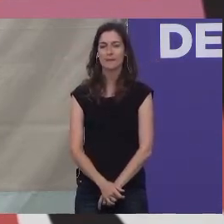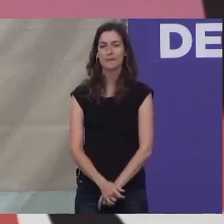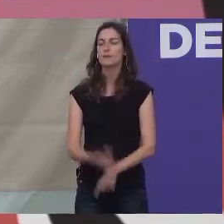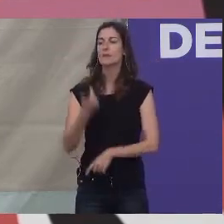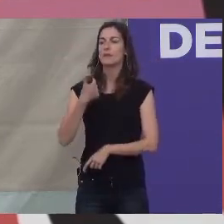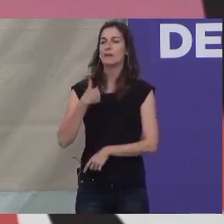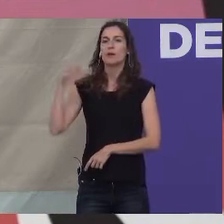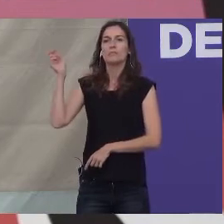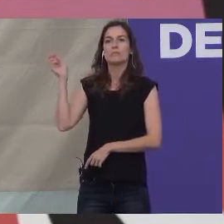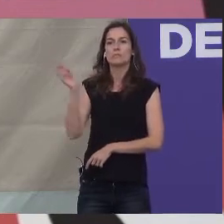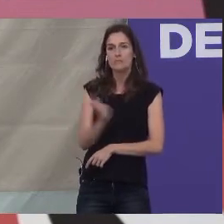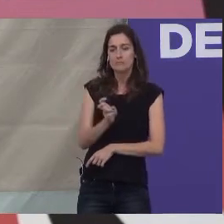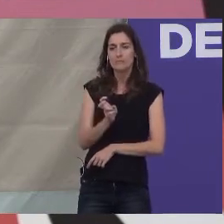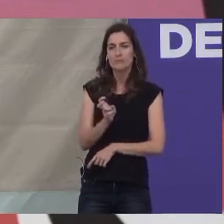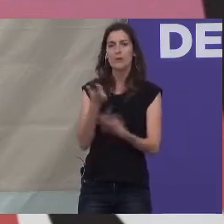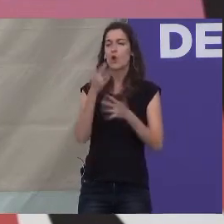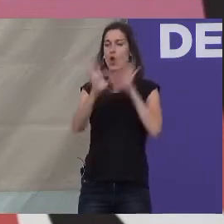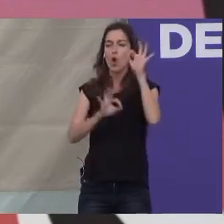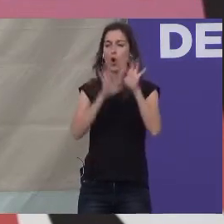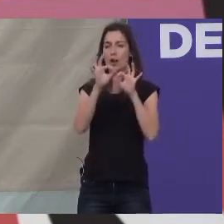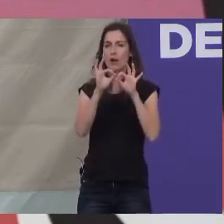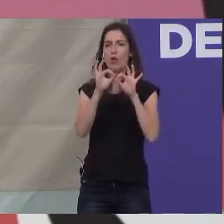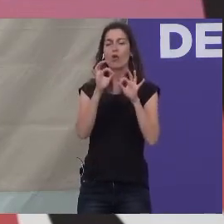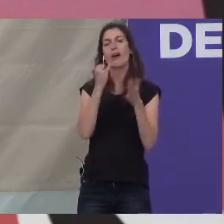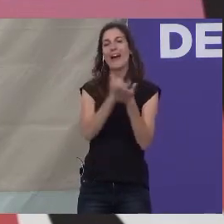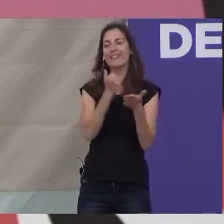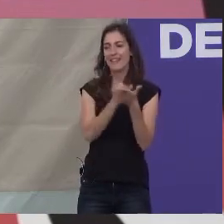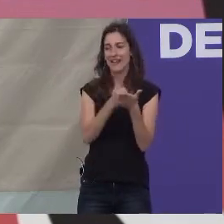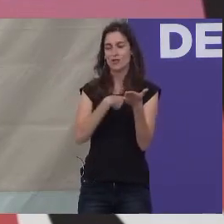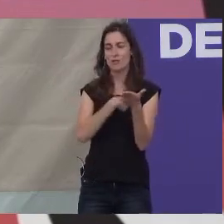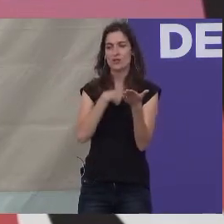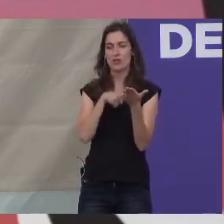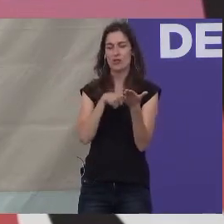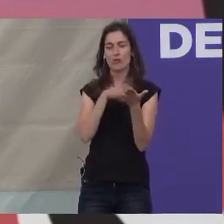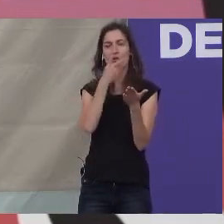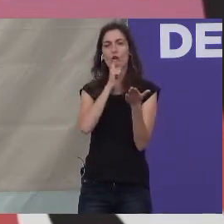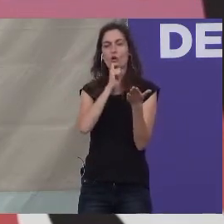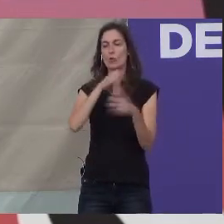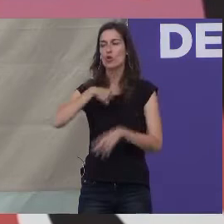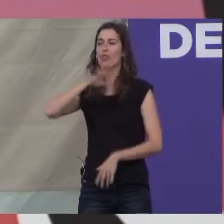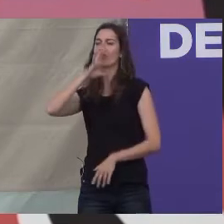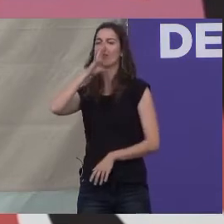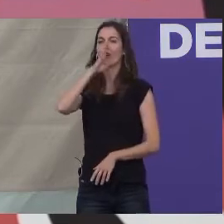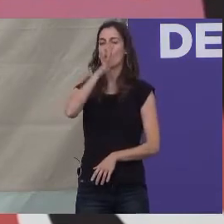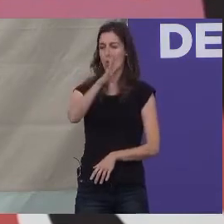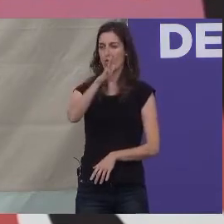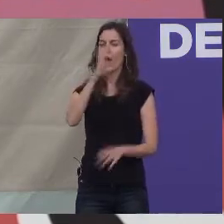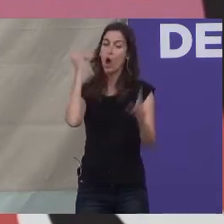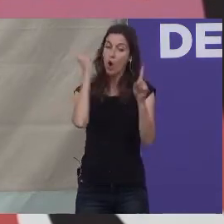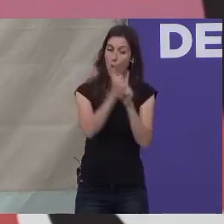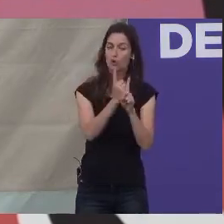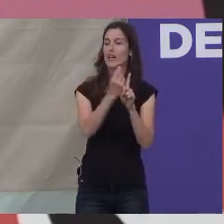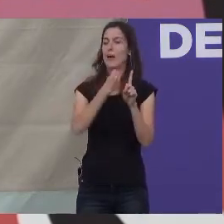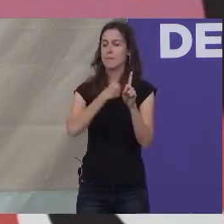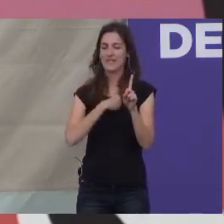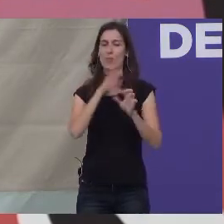Llegué a conocer el órgano de garantías presentando una denuncia contra este órgano.